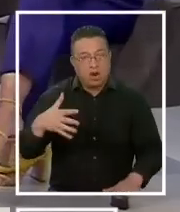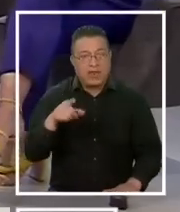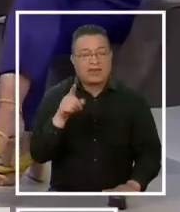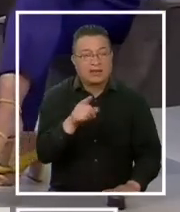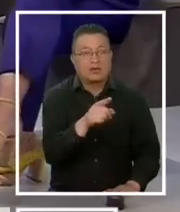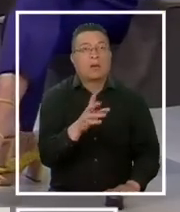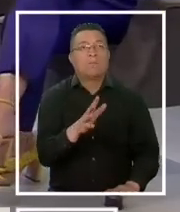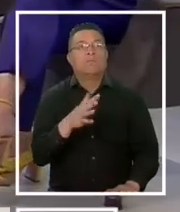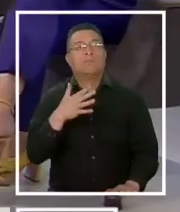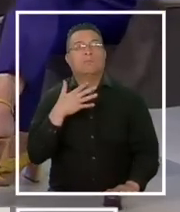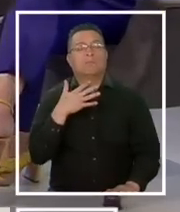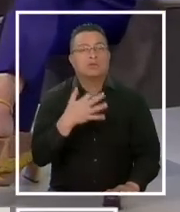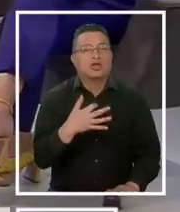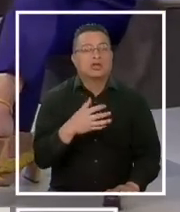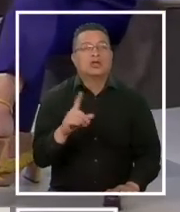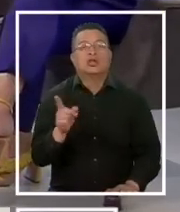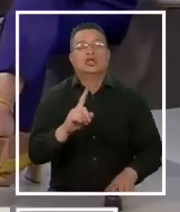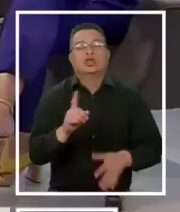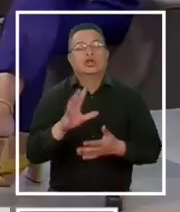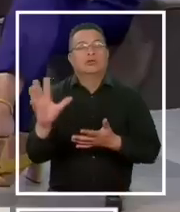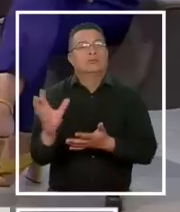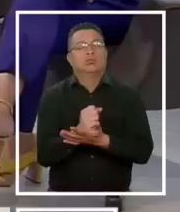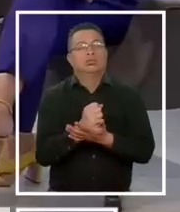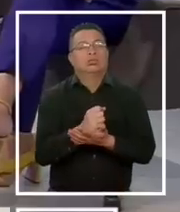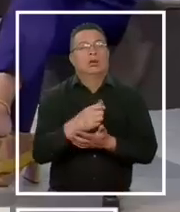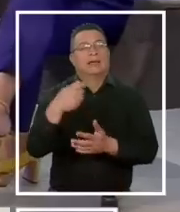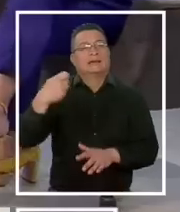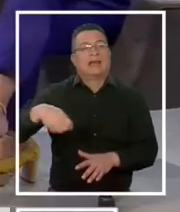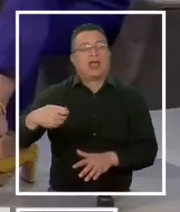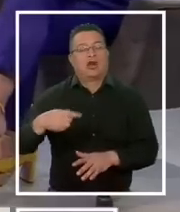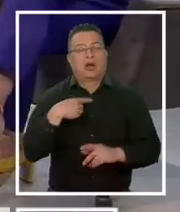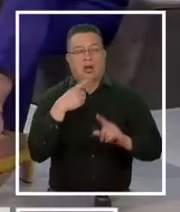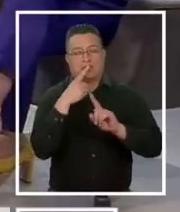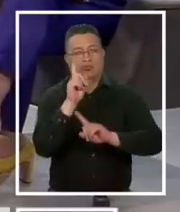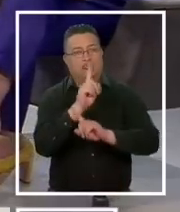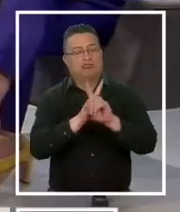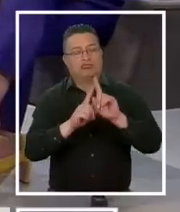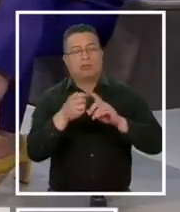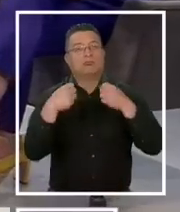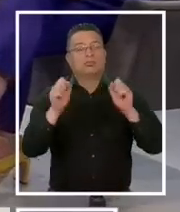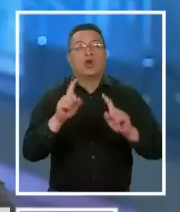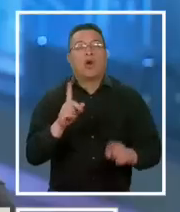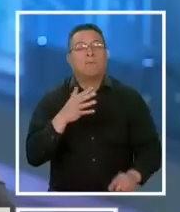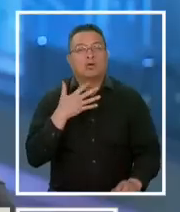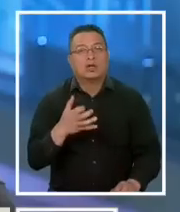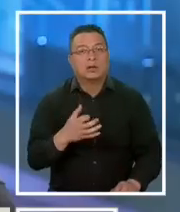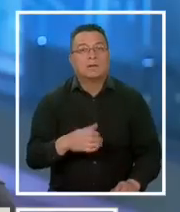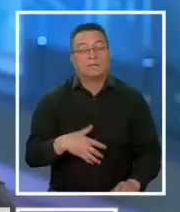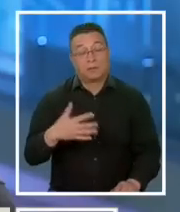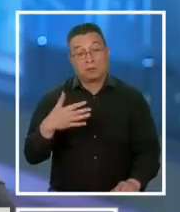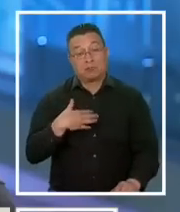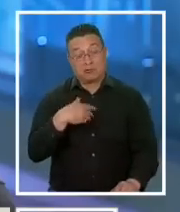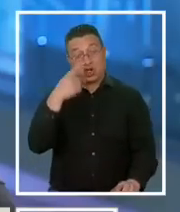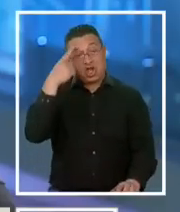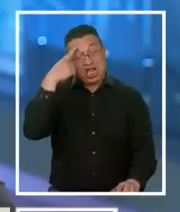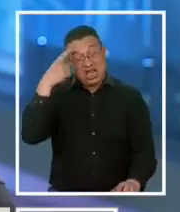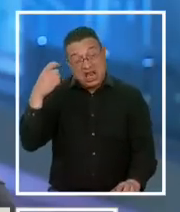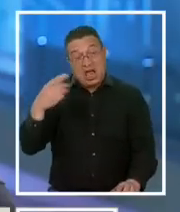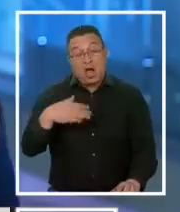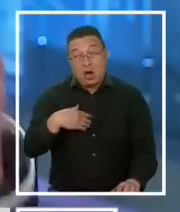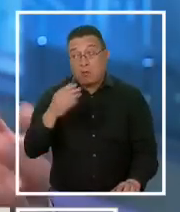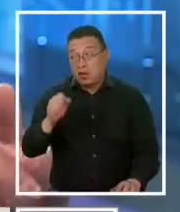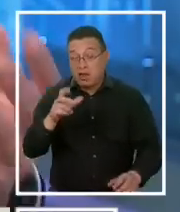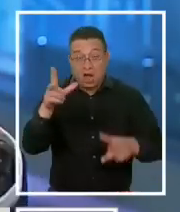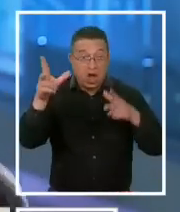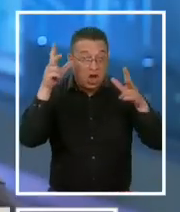por qué entonces no logró convencer a los senadores por qué perdió esa opción porque yo creo que en base a lo que uno puede escuchar